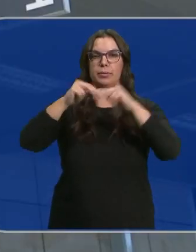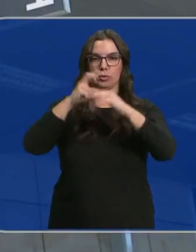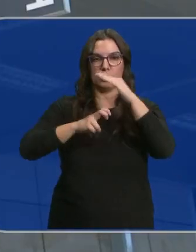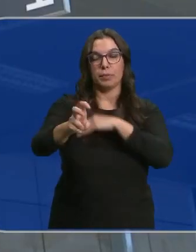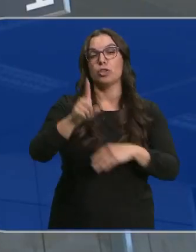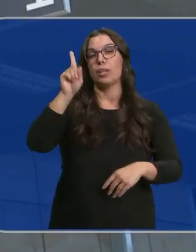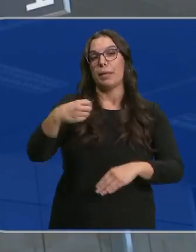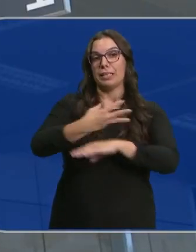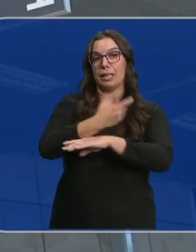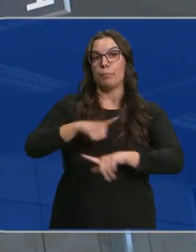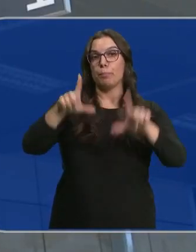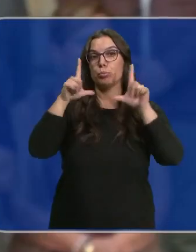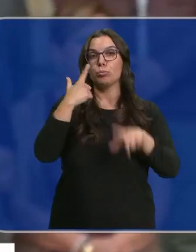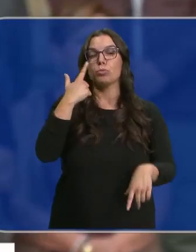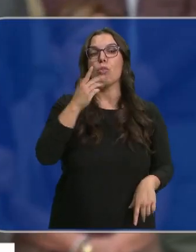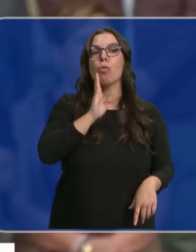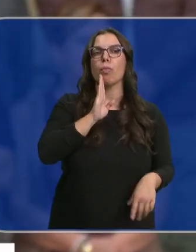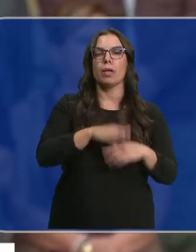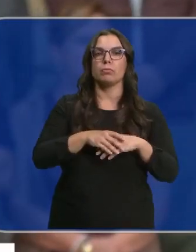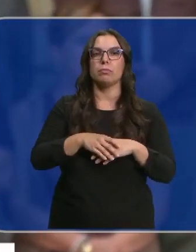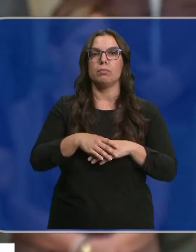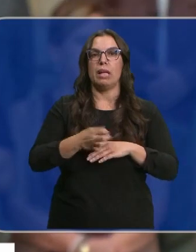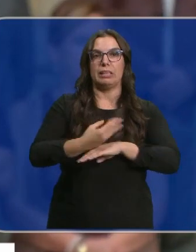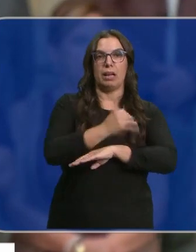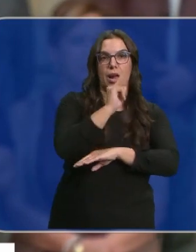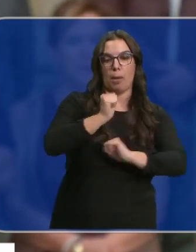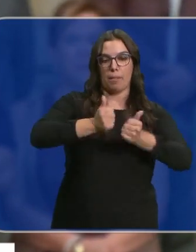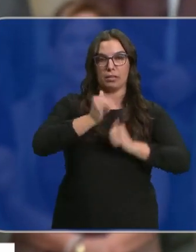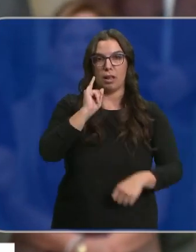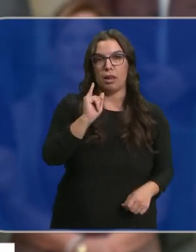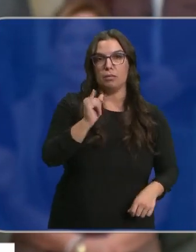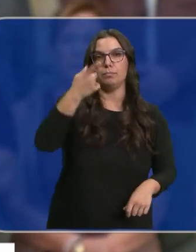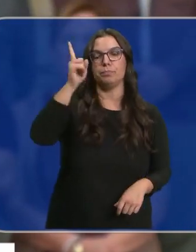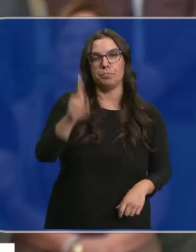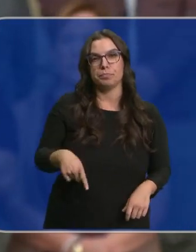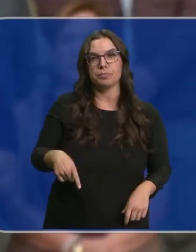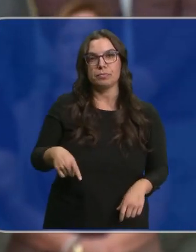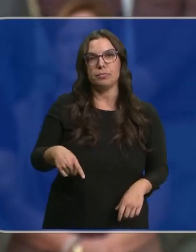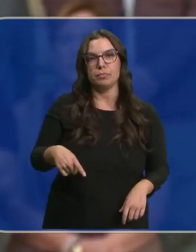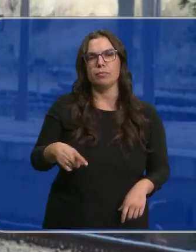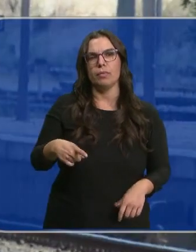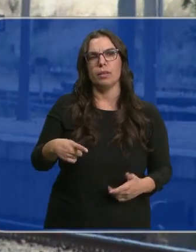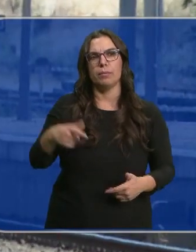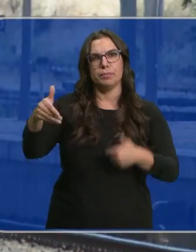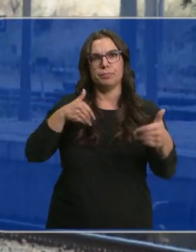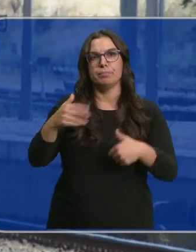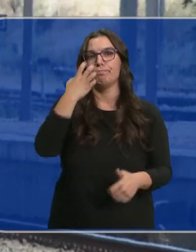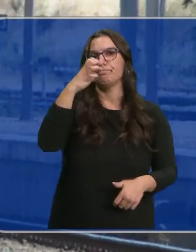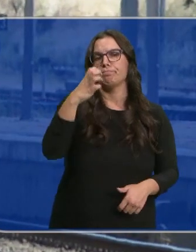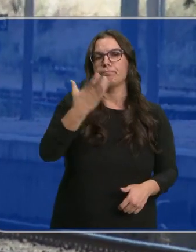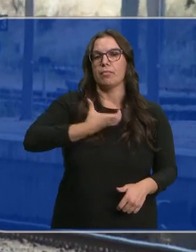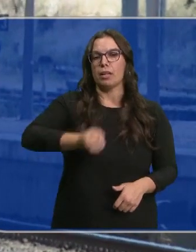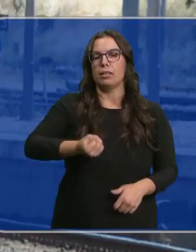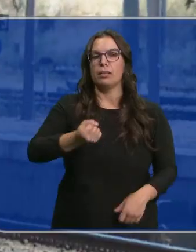tren también ha sido protagonista aquí. Hay trenes, hay maquinistas y también hay una demanda. Reclamo del alcalde